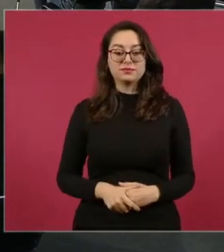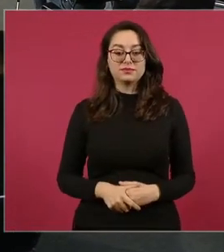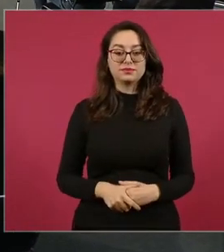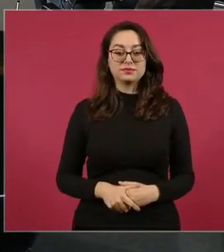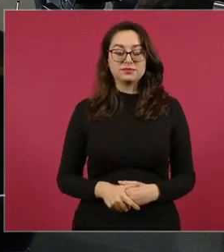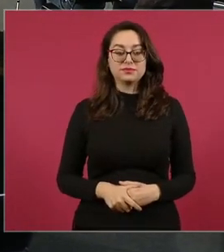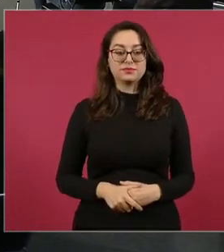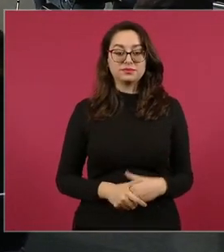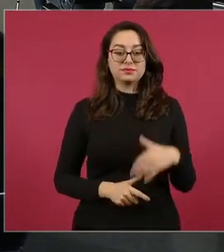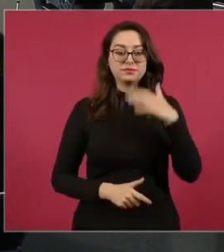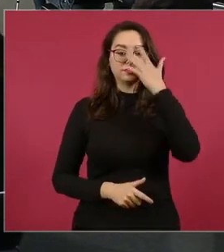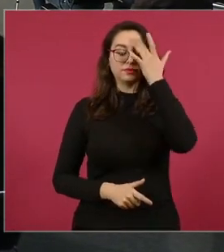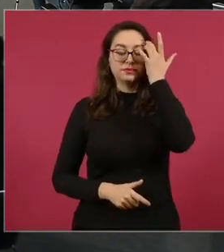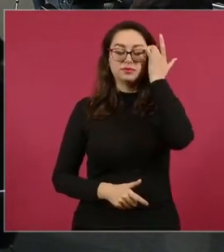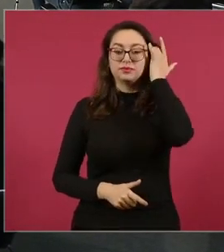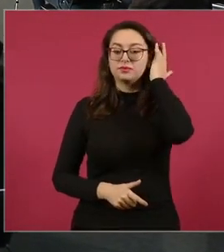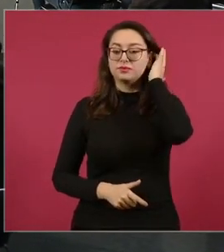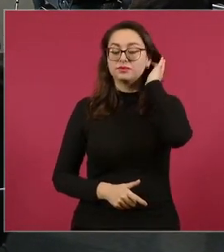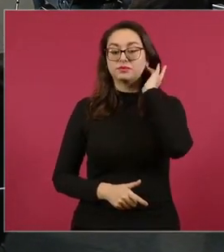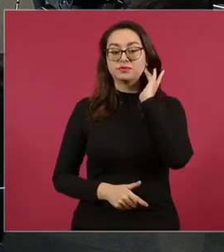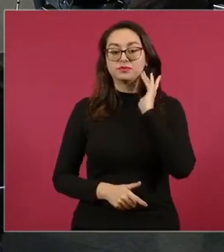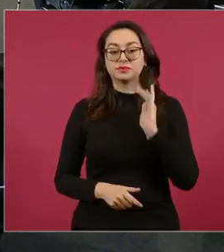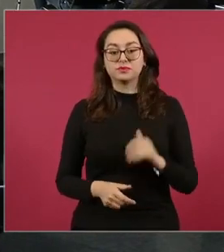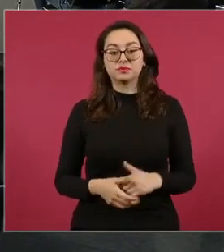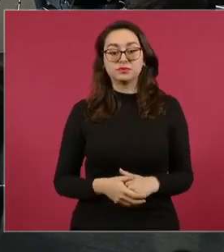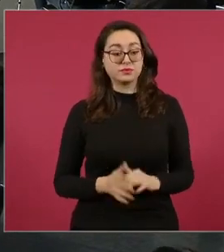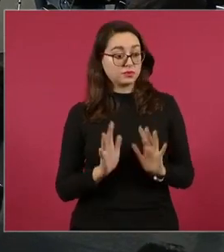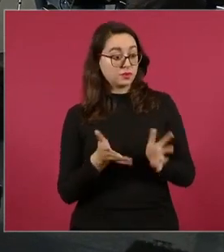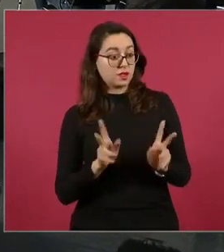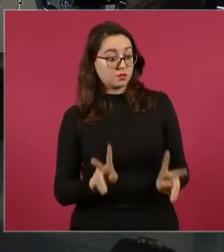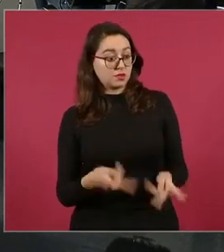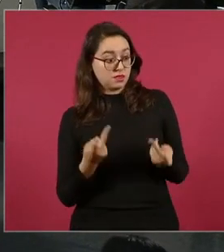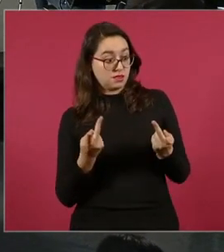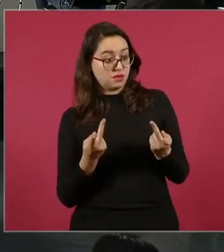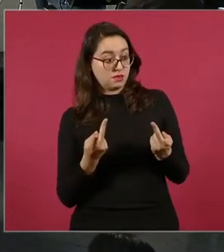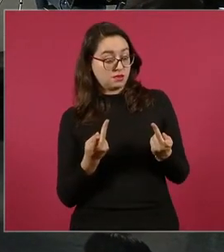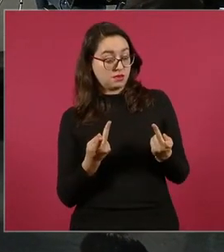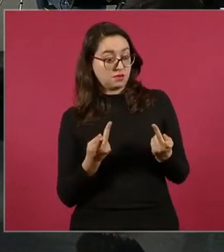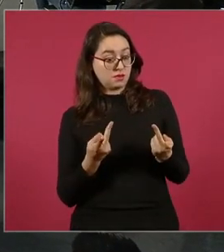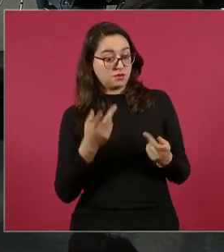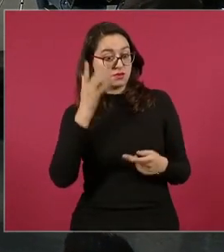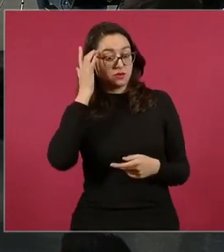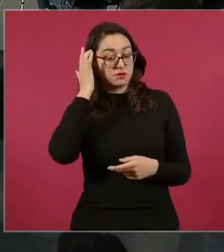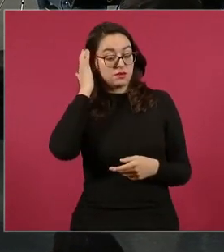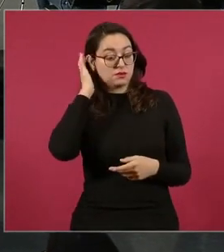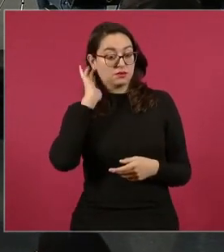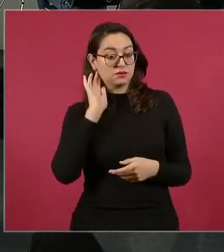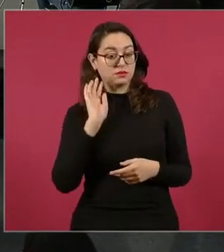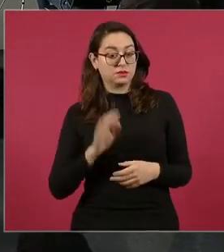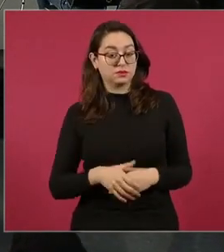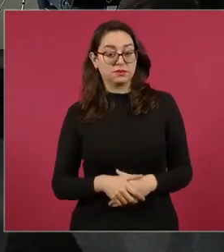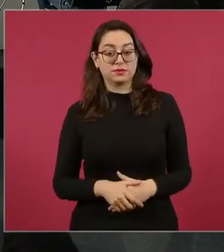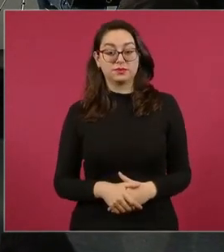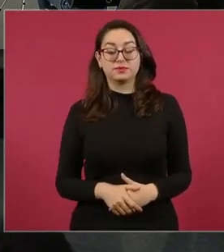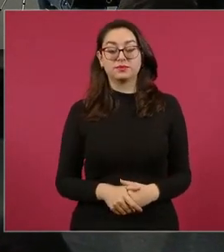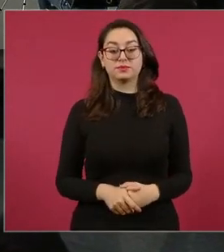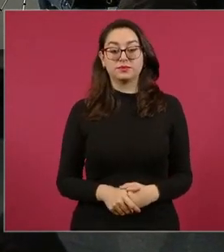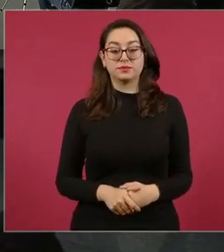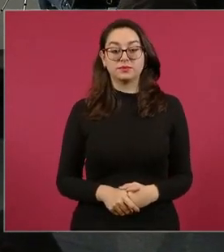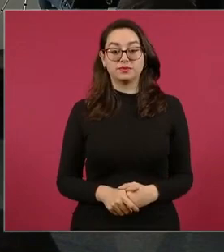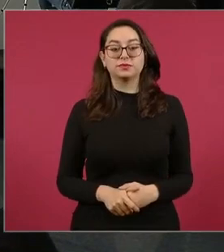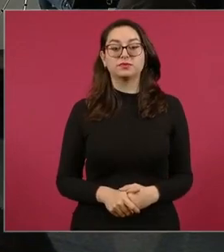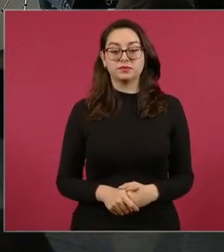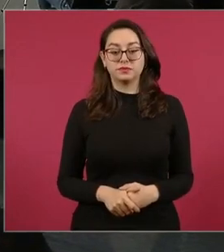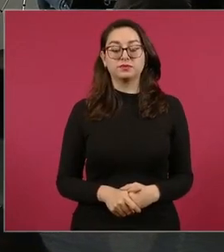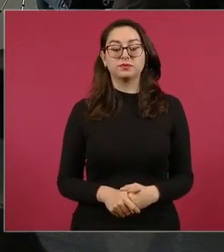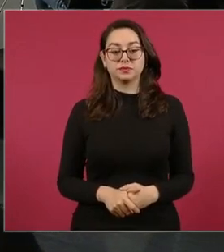también del Estado de México. Ah, ya vendieron los de Iga. O sea, construyó Iga y quien lleva el museo es Hermes, la empresa.